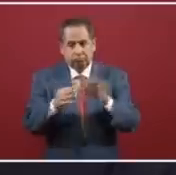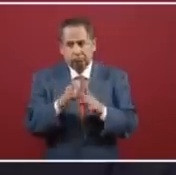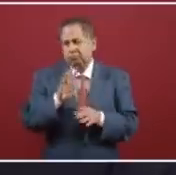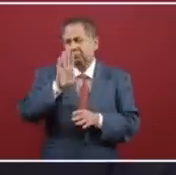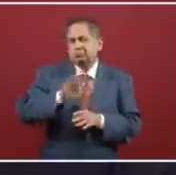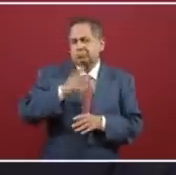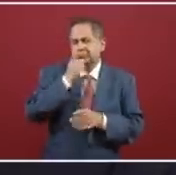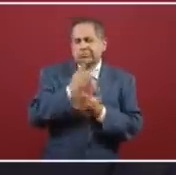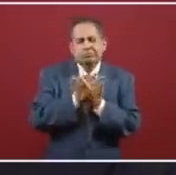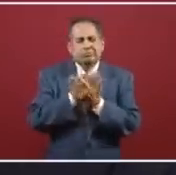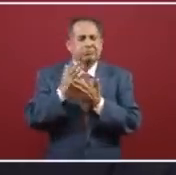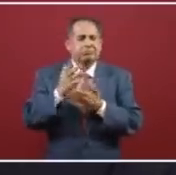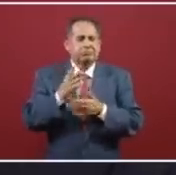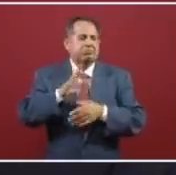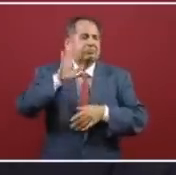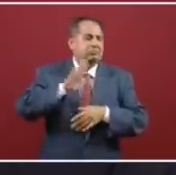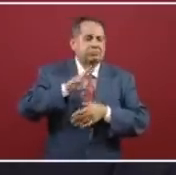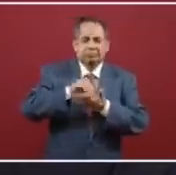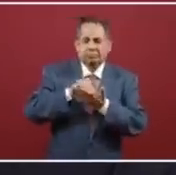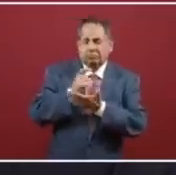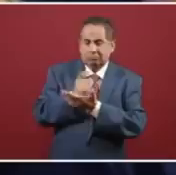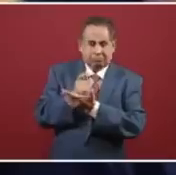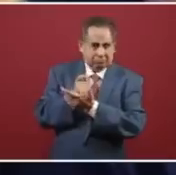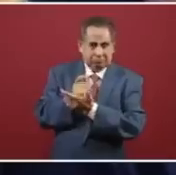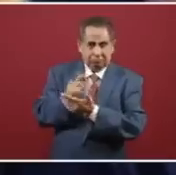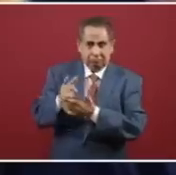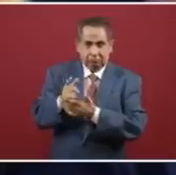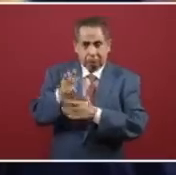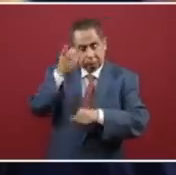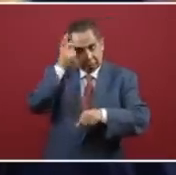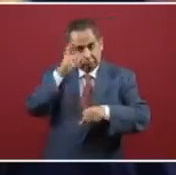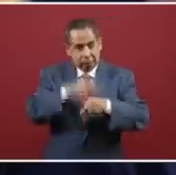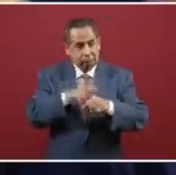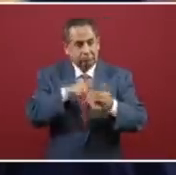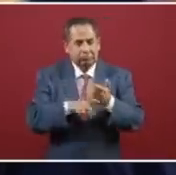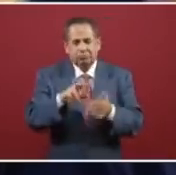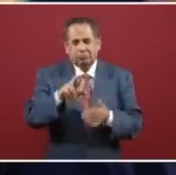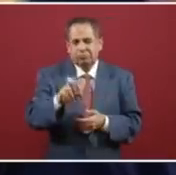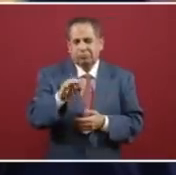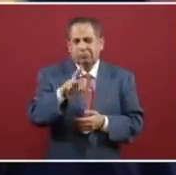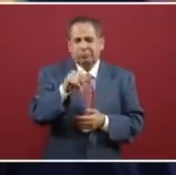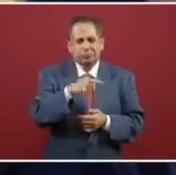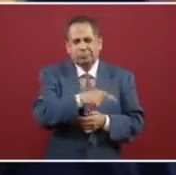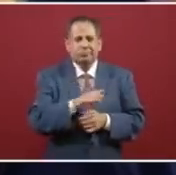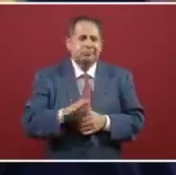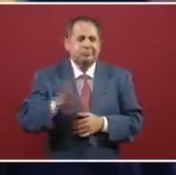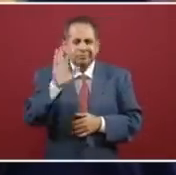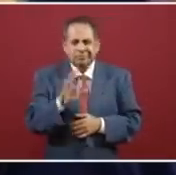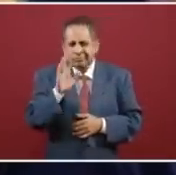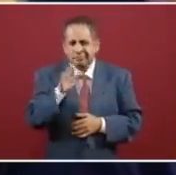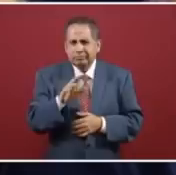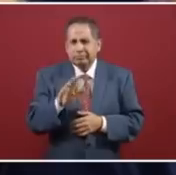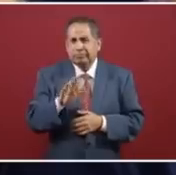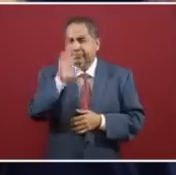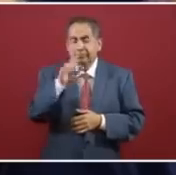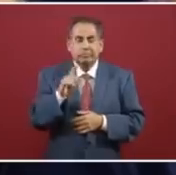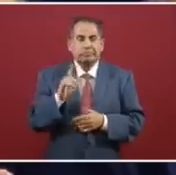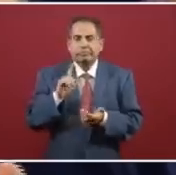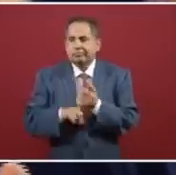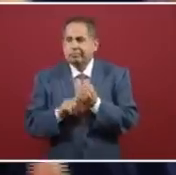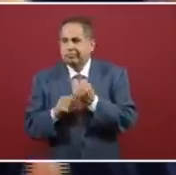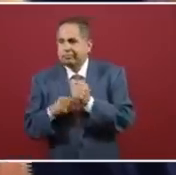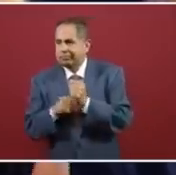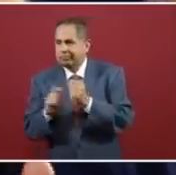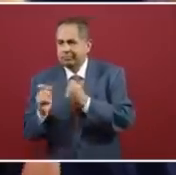supuestas amenazas que ha sufrido el director de reforma pareciera que entonces si hay por ahí